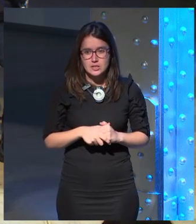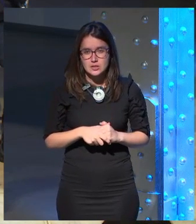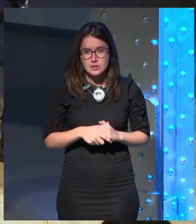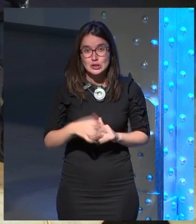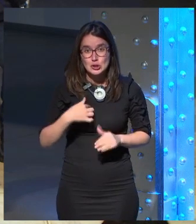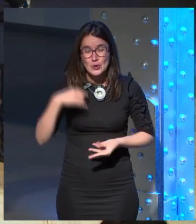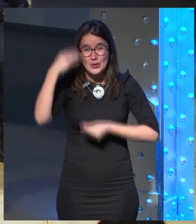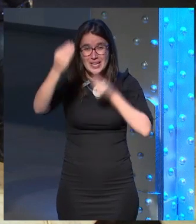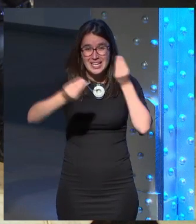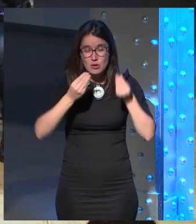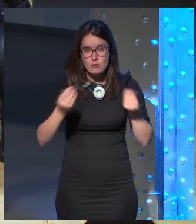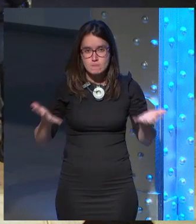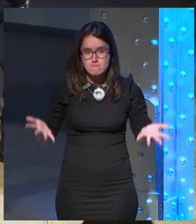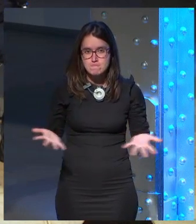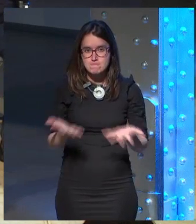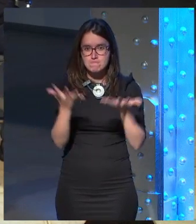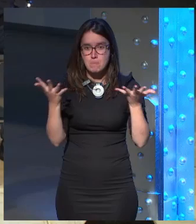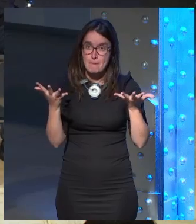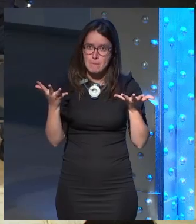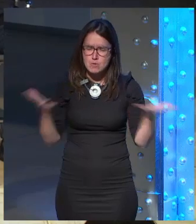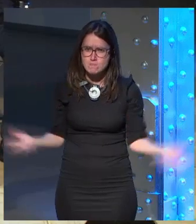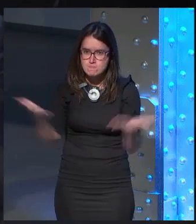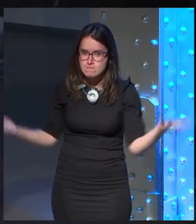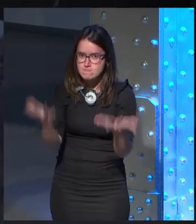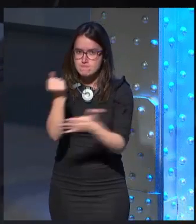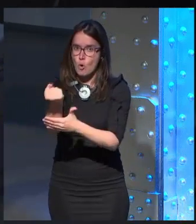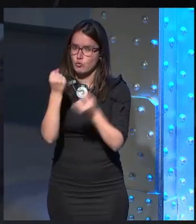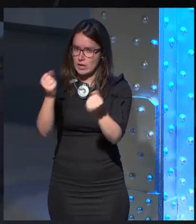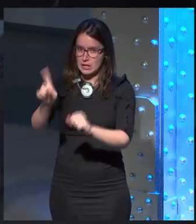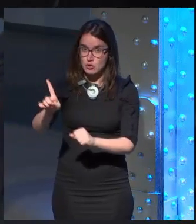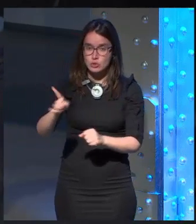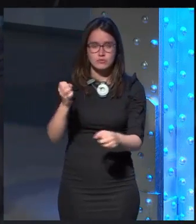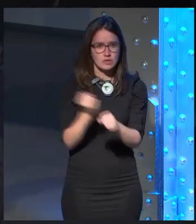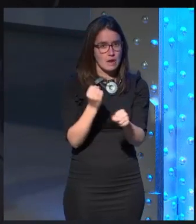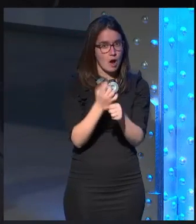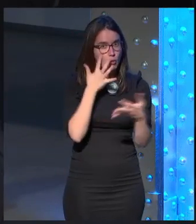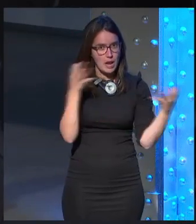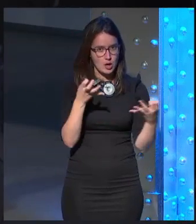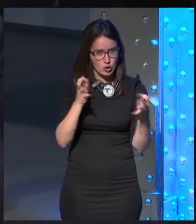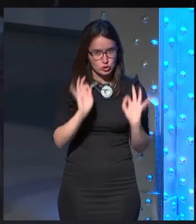Pues yo creo que la animaría sin mucho convencimiento. Es un trabajo arriesgado, ¿eh?